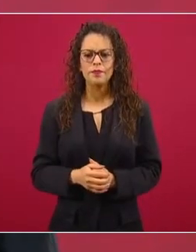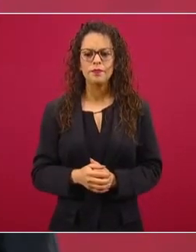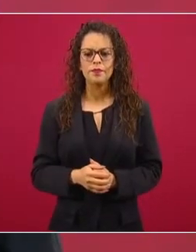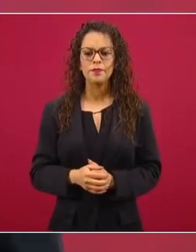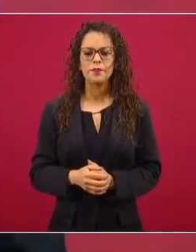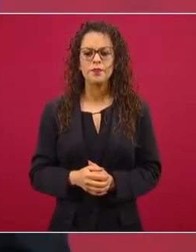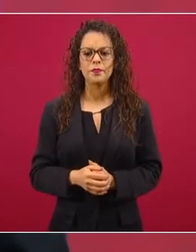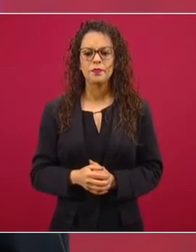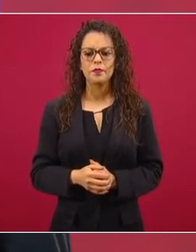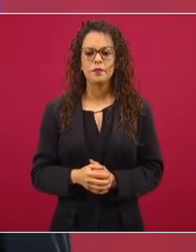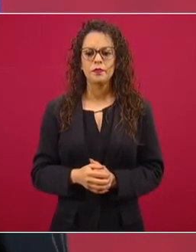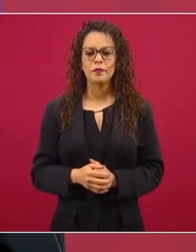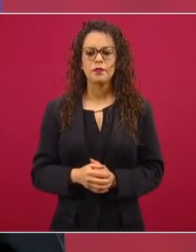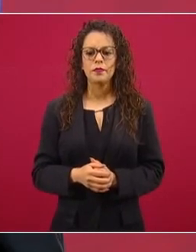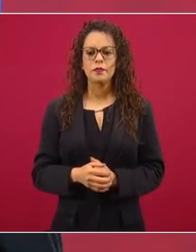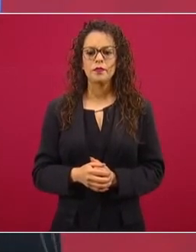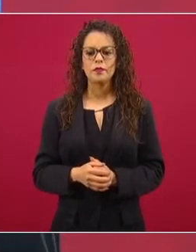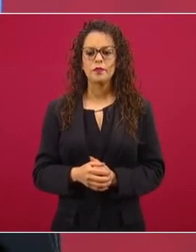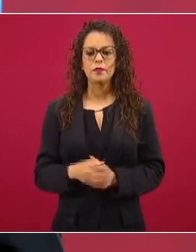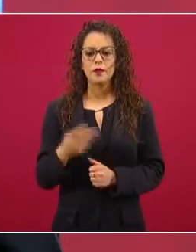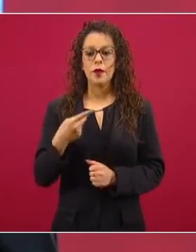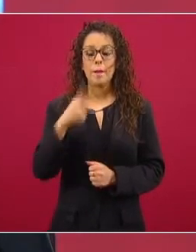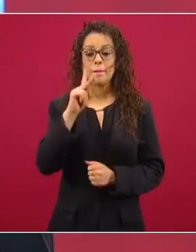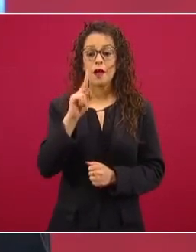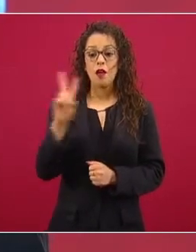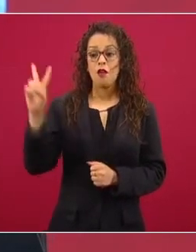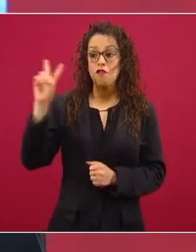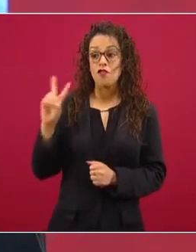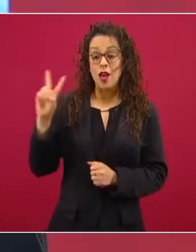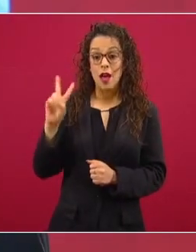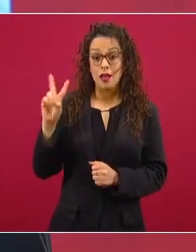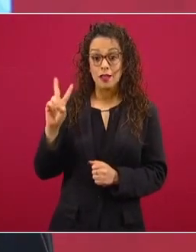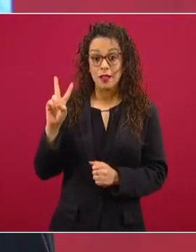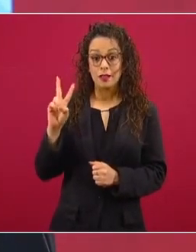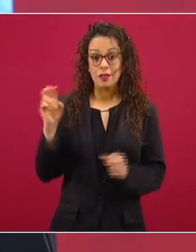Pero estuvimos juntos el viernes